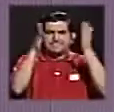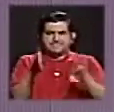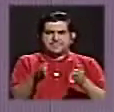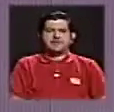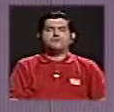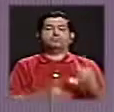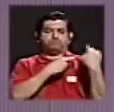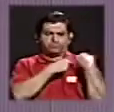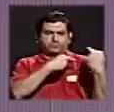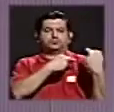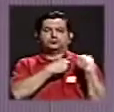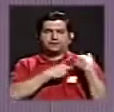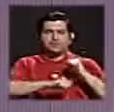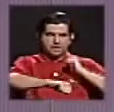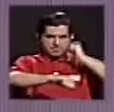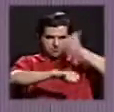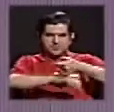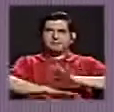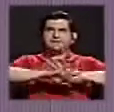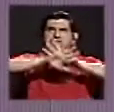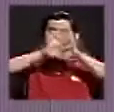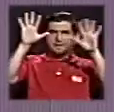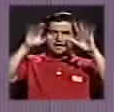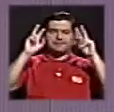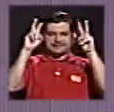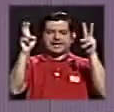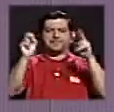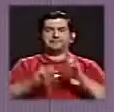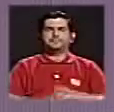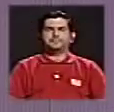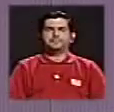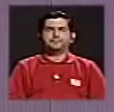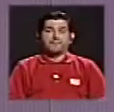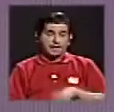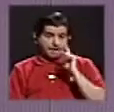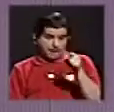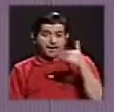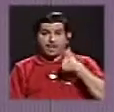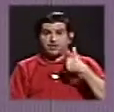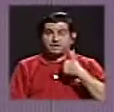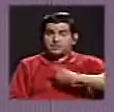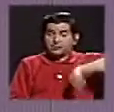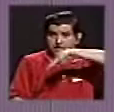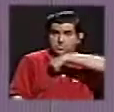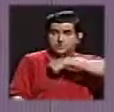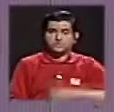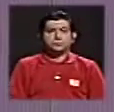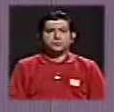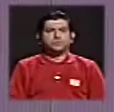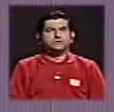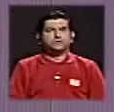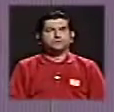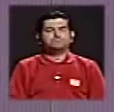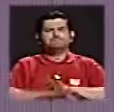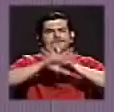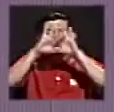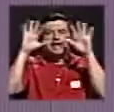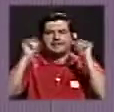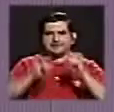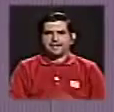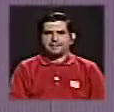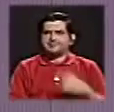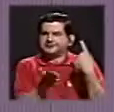una responsabilidad por posicionarnos claramente con respecto al tema. Ahí hay un... Para nosotros es claro,